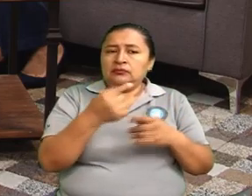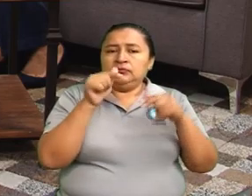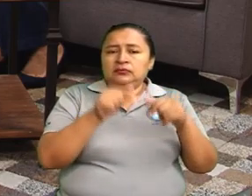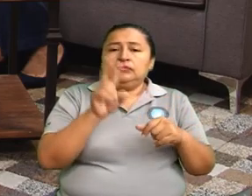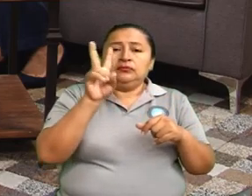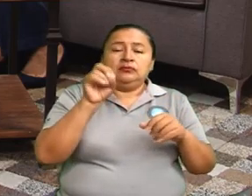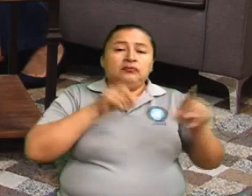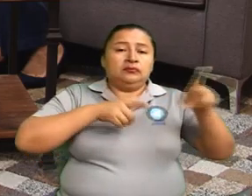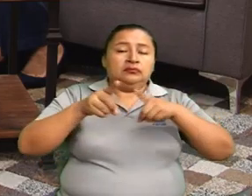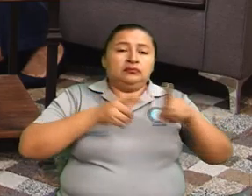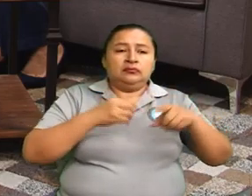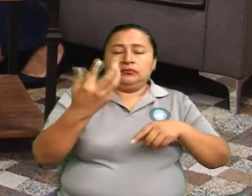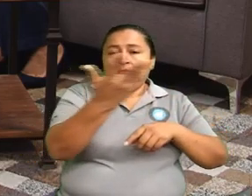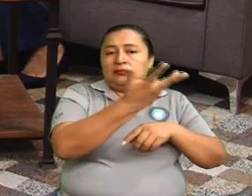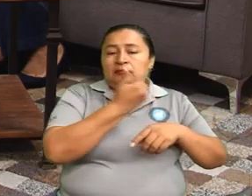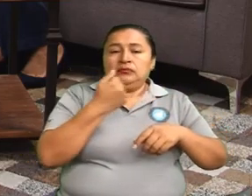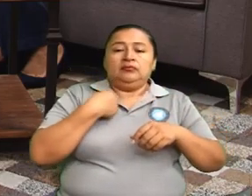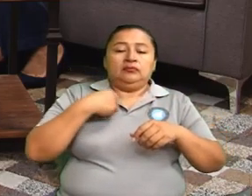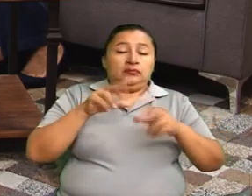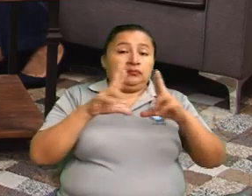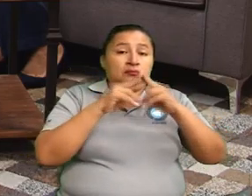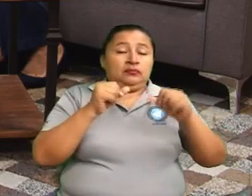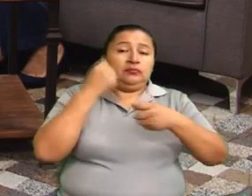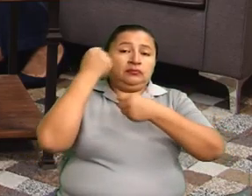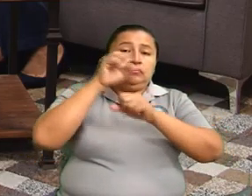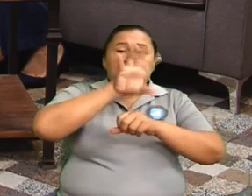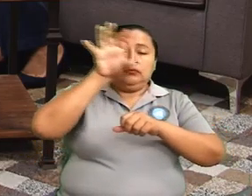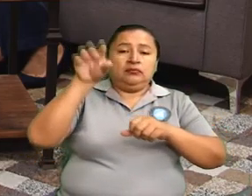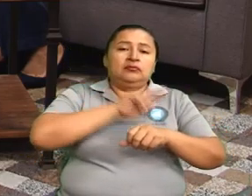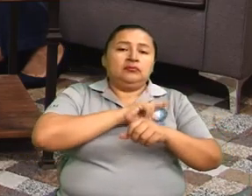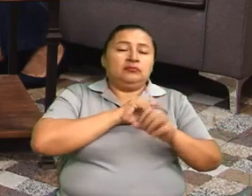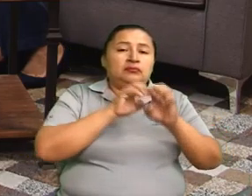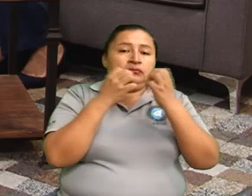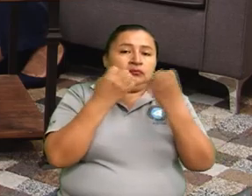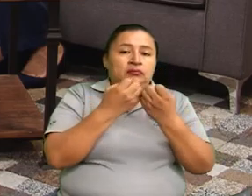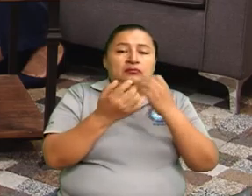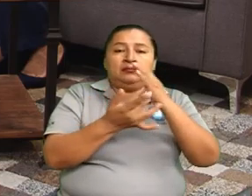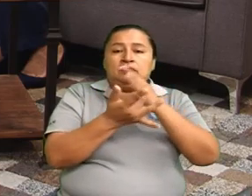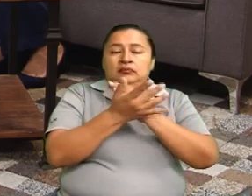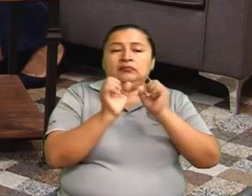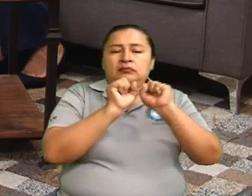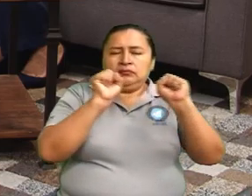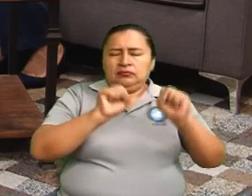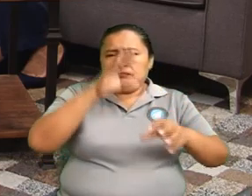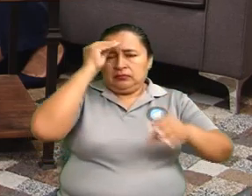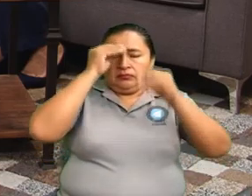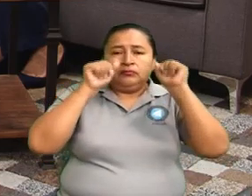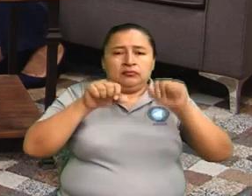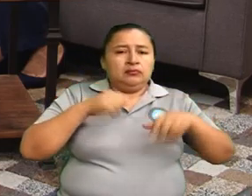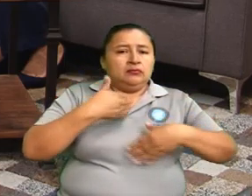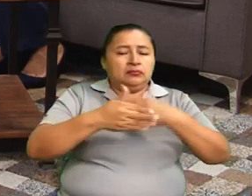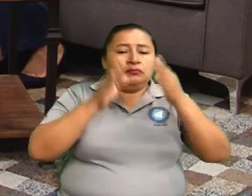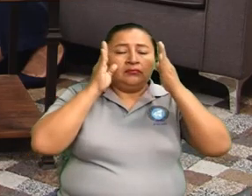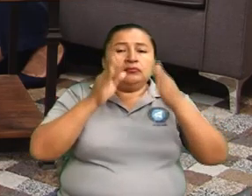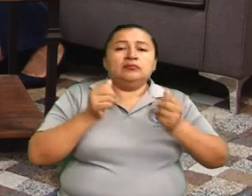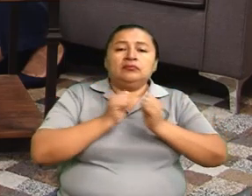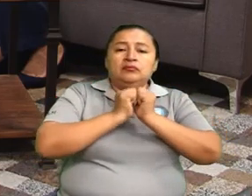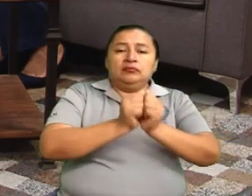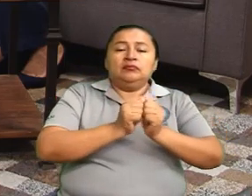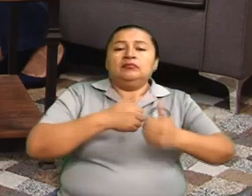20 delegaciones en todo nuestro territorio nacional. Ahí hay equipos técnicos capacitados para atenderle, para